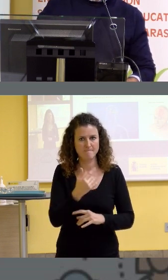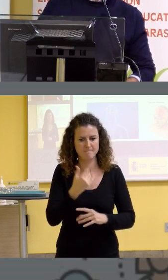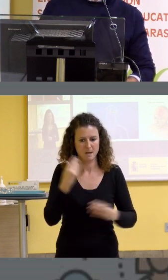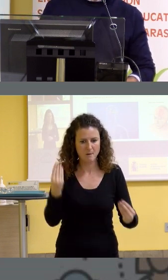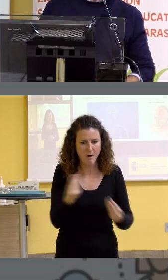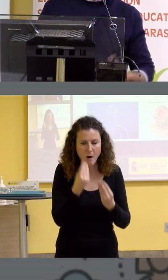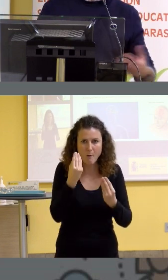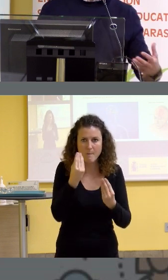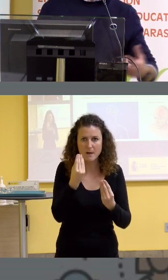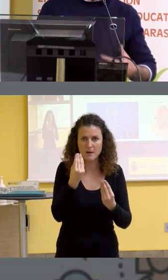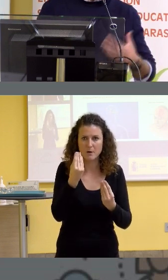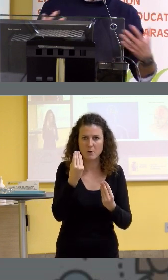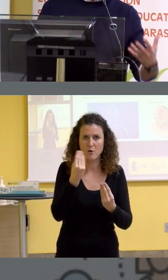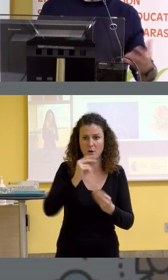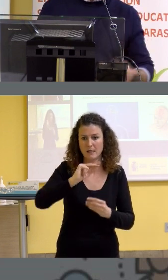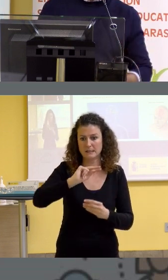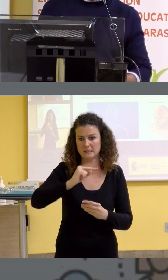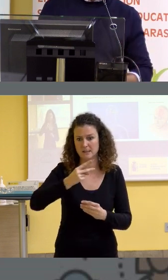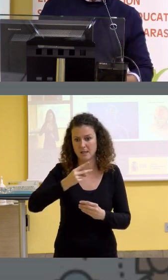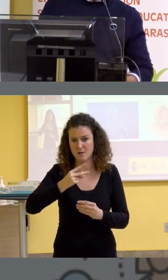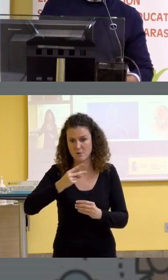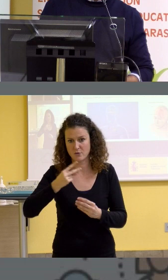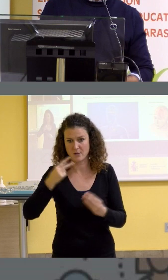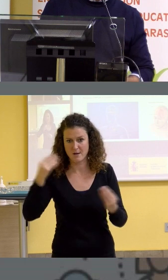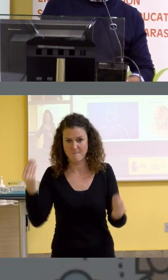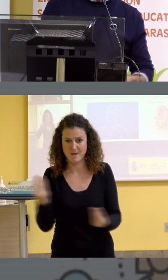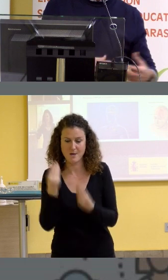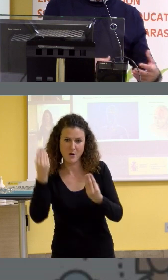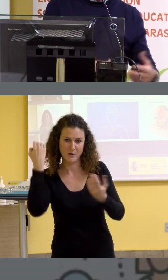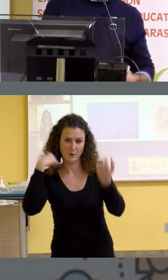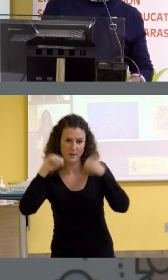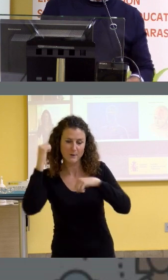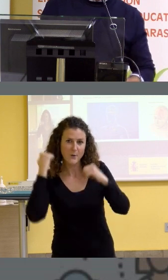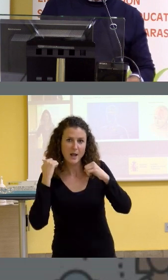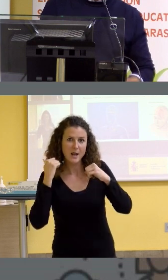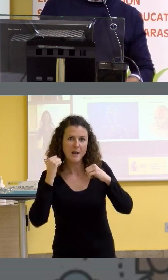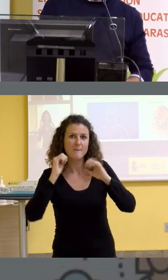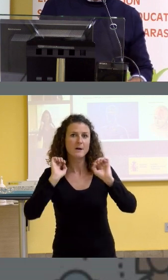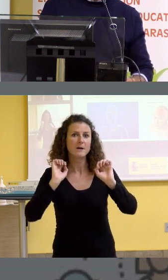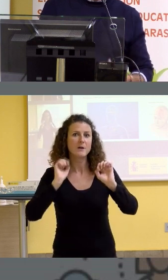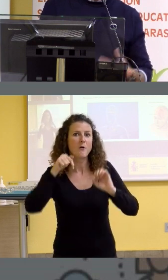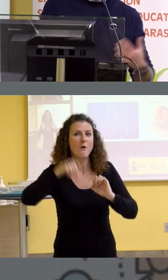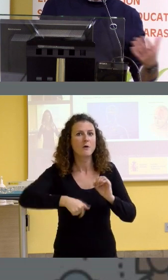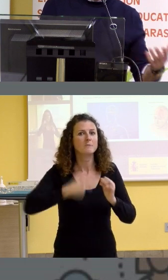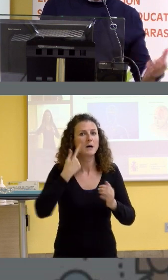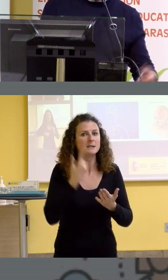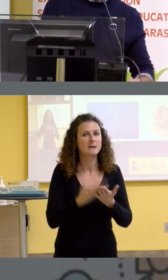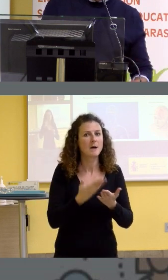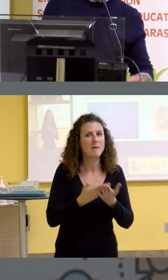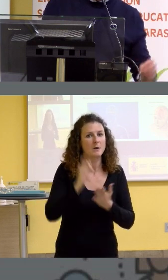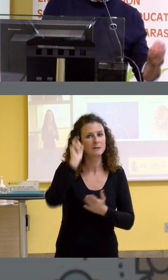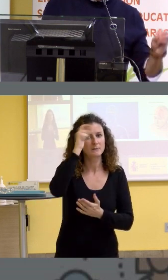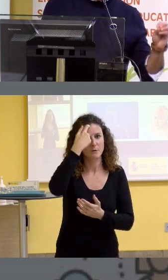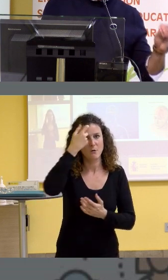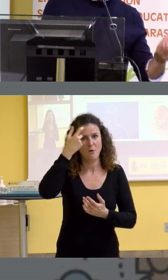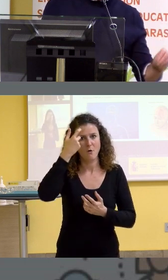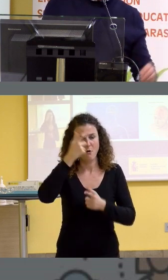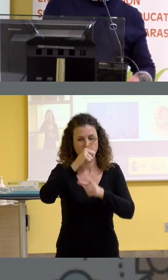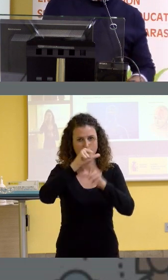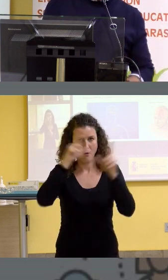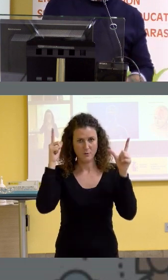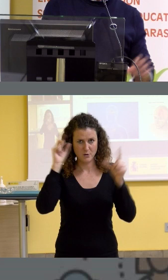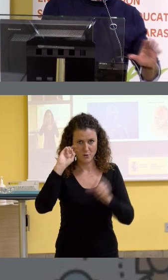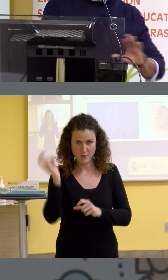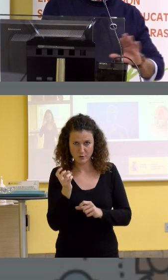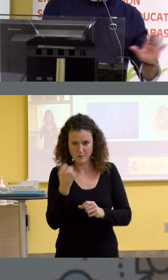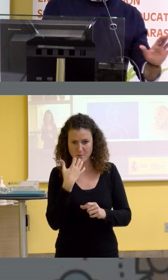en clínica cognitiva secundaria que mejora la clínica conductual y se está a día de hoy probando en esquizofrenia y otros trastornos cognitivos como es la memoria en